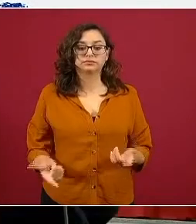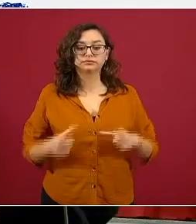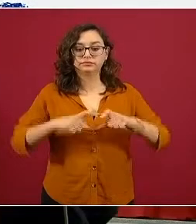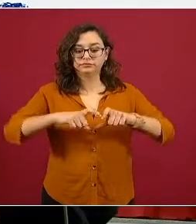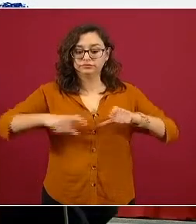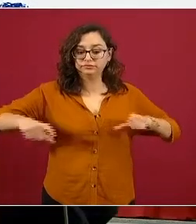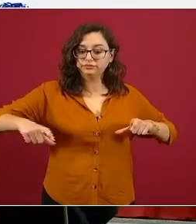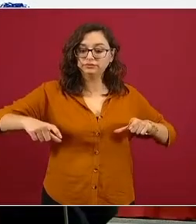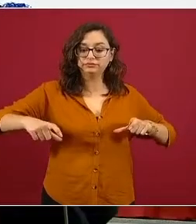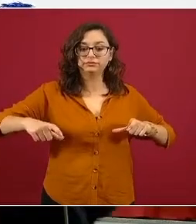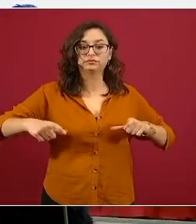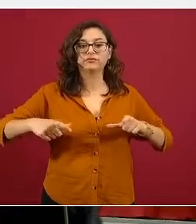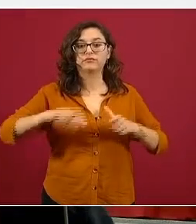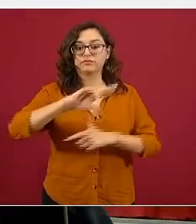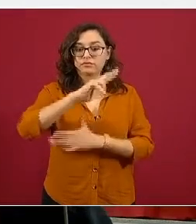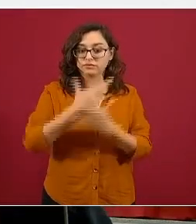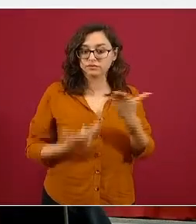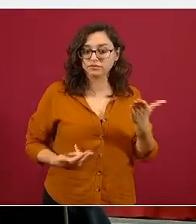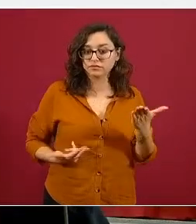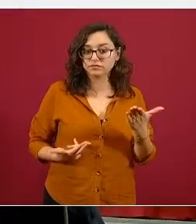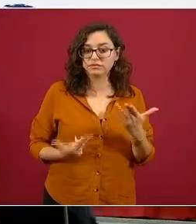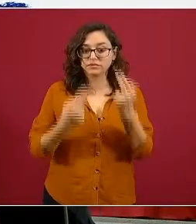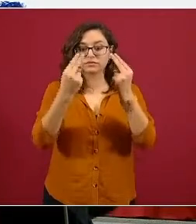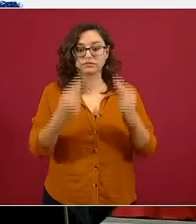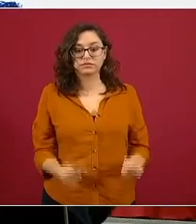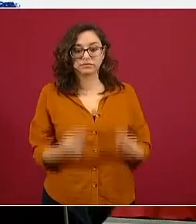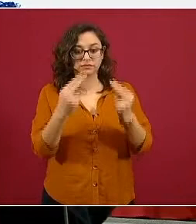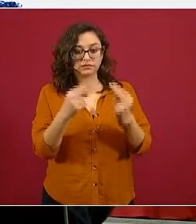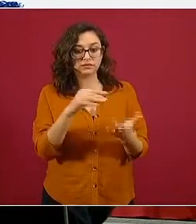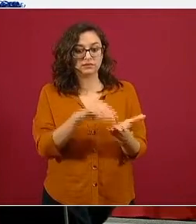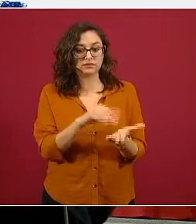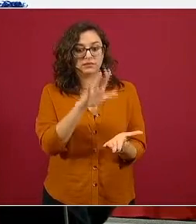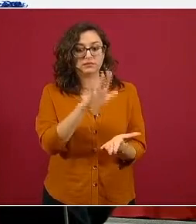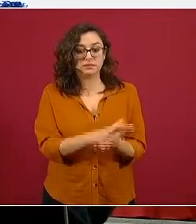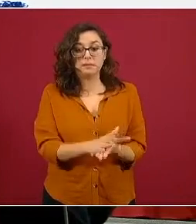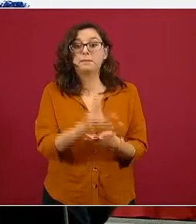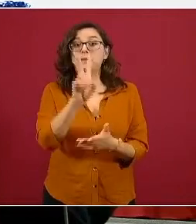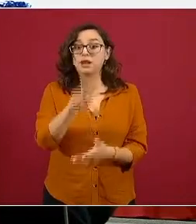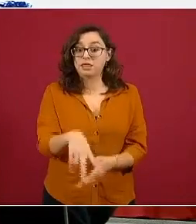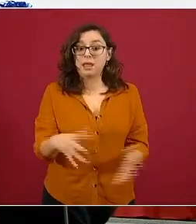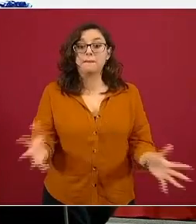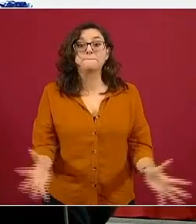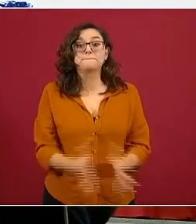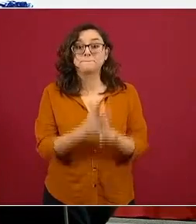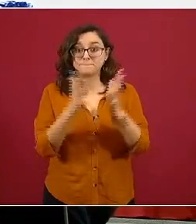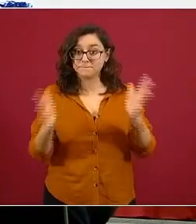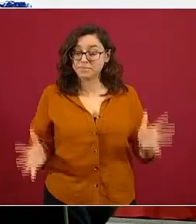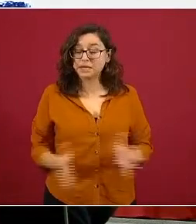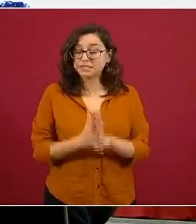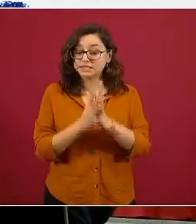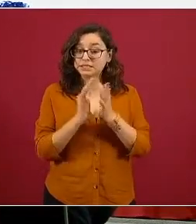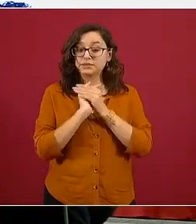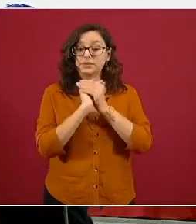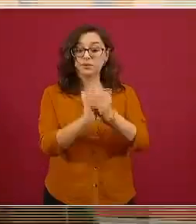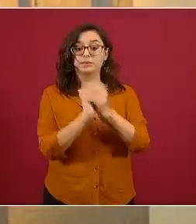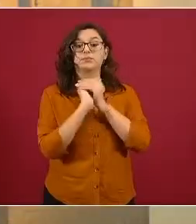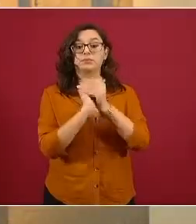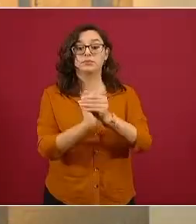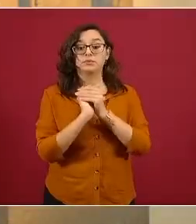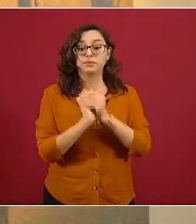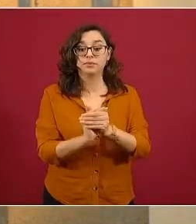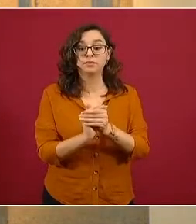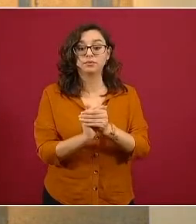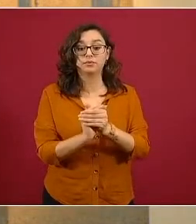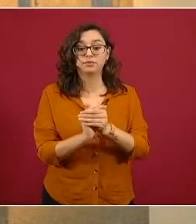vouchers que emite el negocio registrado puedan participar en el